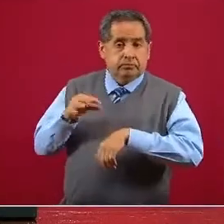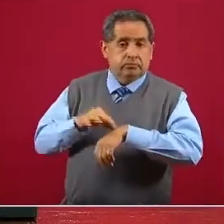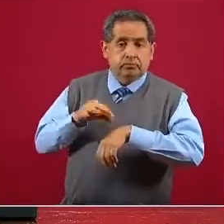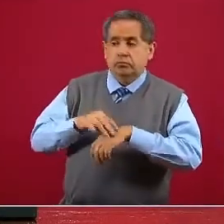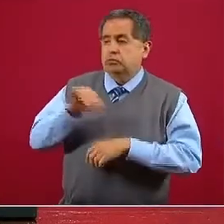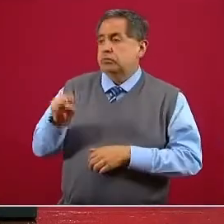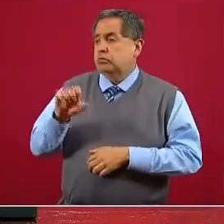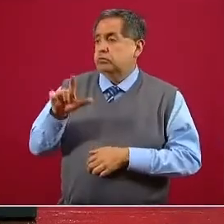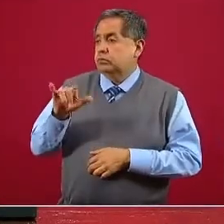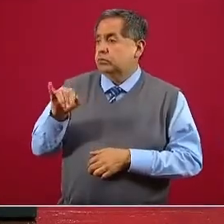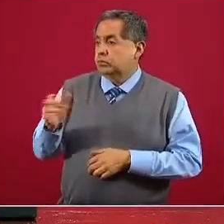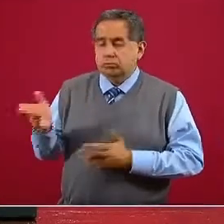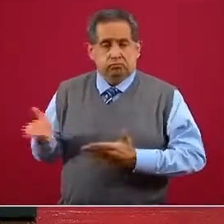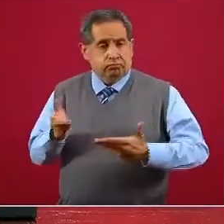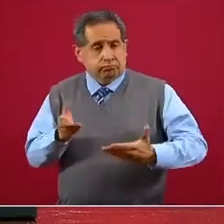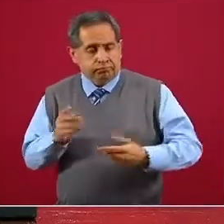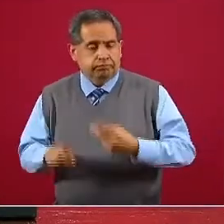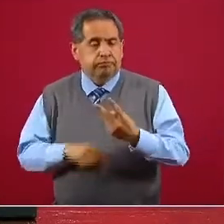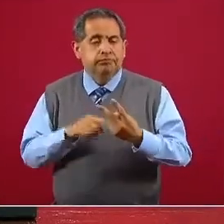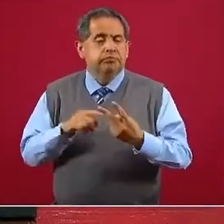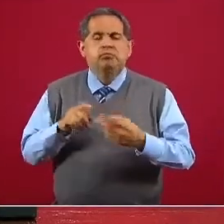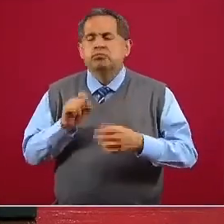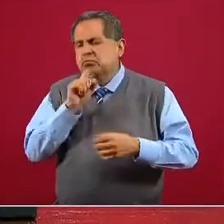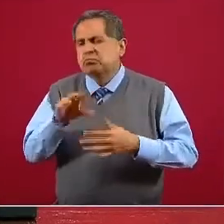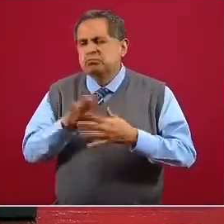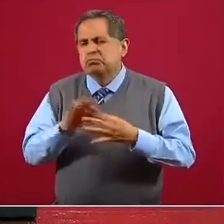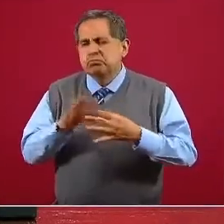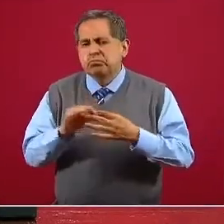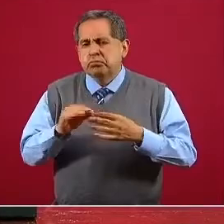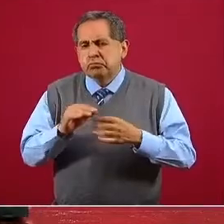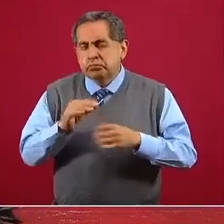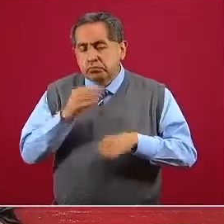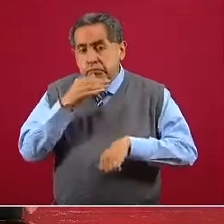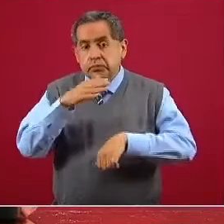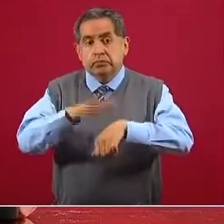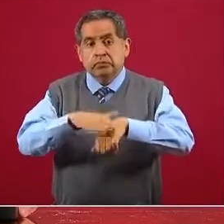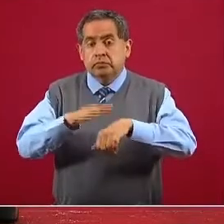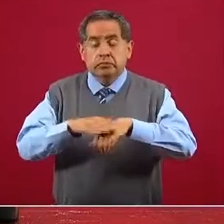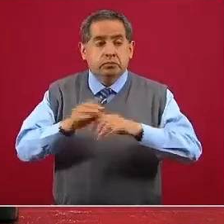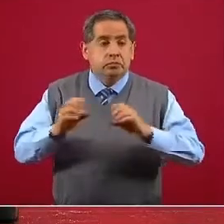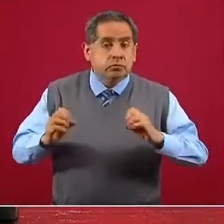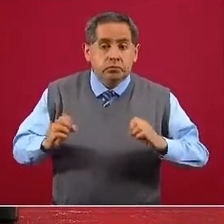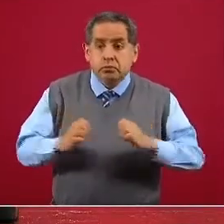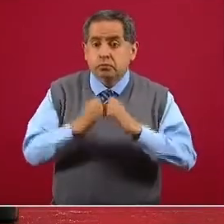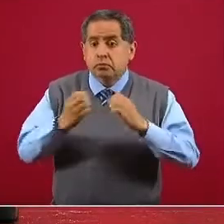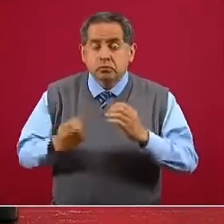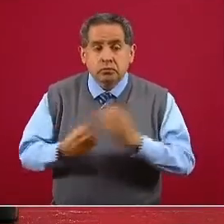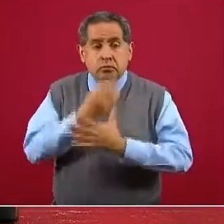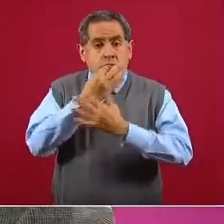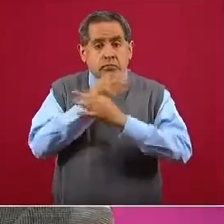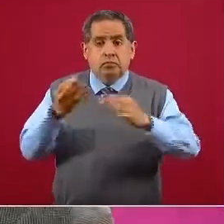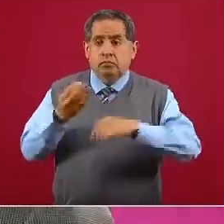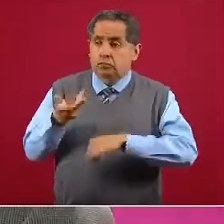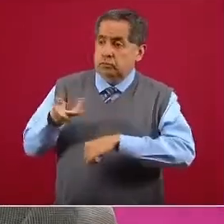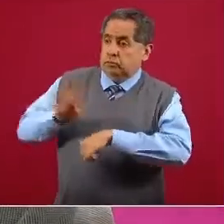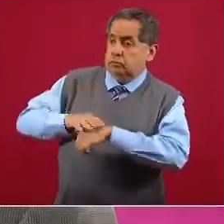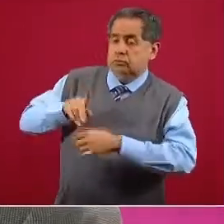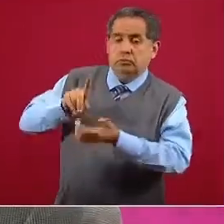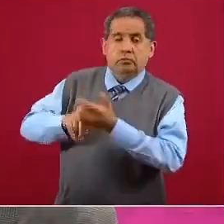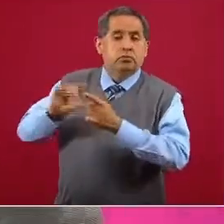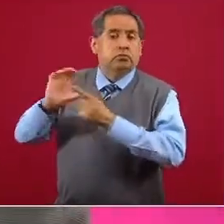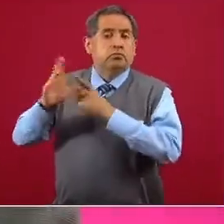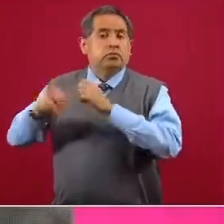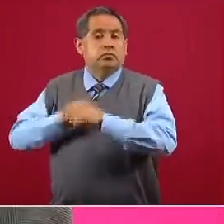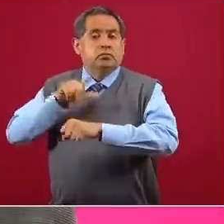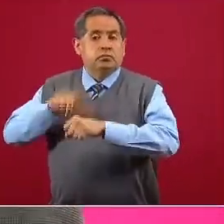José Luis Salomía. También nos hará mención a un aviso epidemiológico nuevo que hoy autorizó el